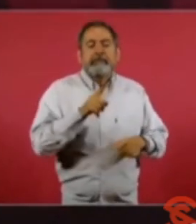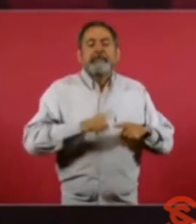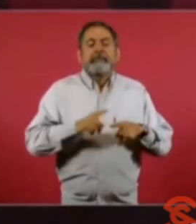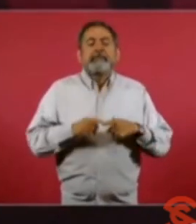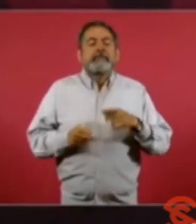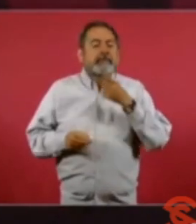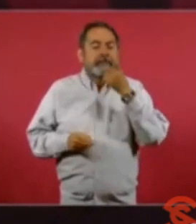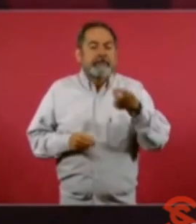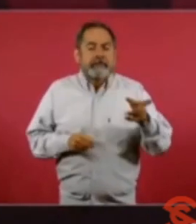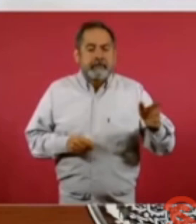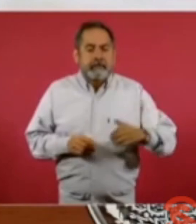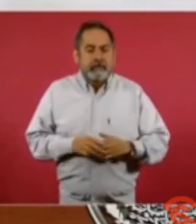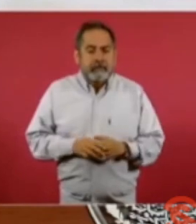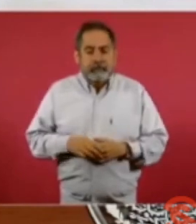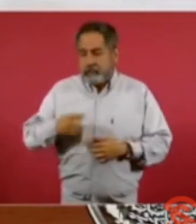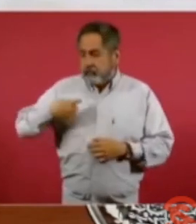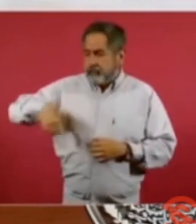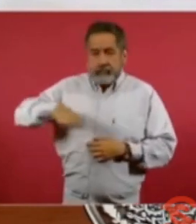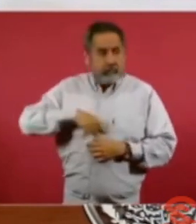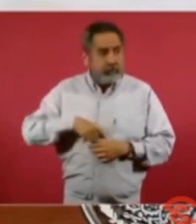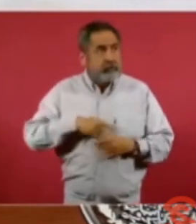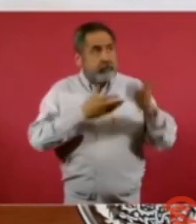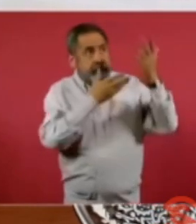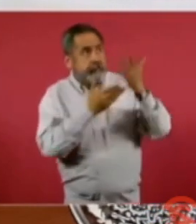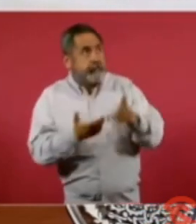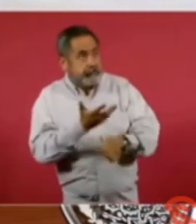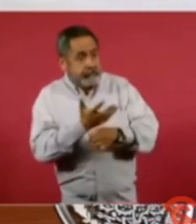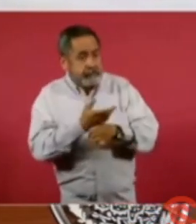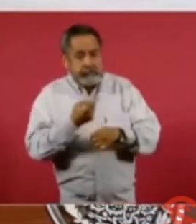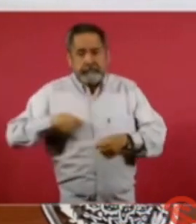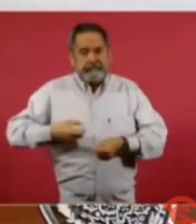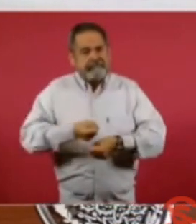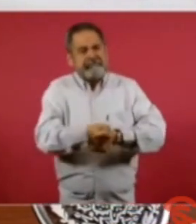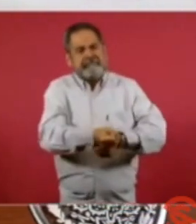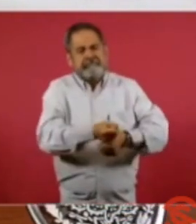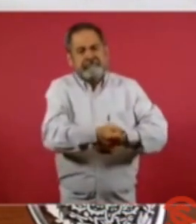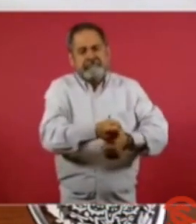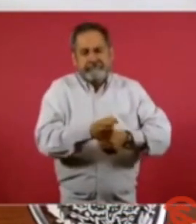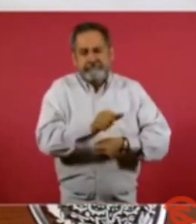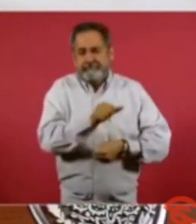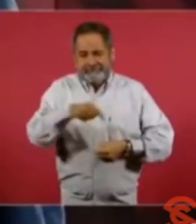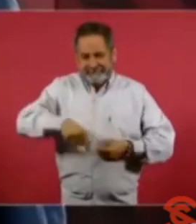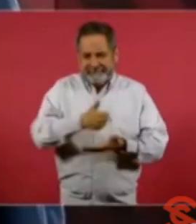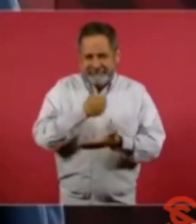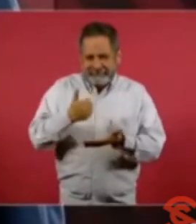que tratamos mal a los estadounidenses que vienen a la Ciudad de México